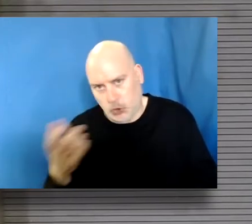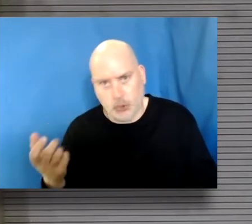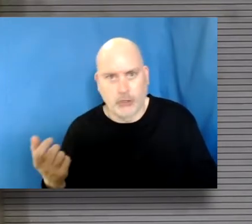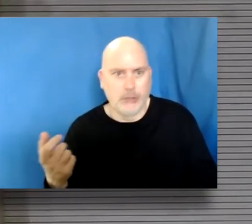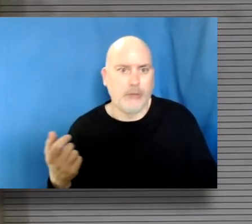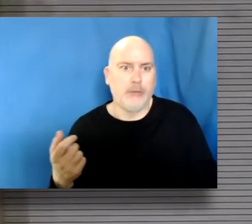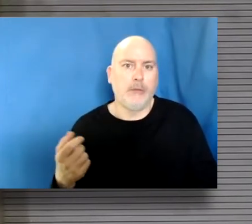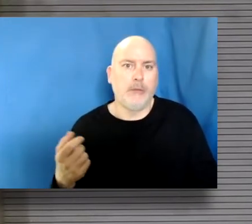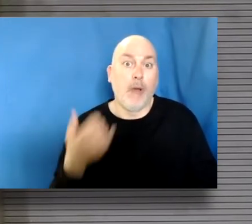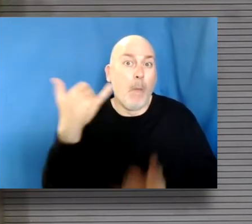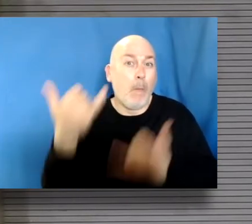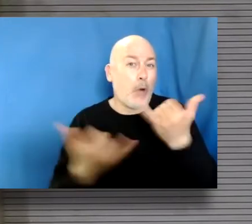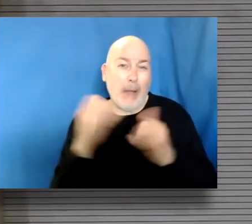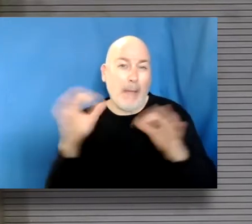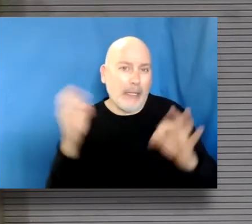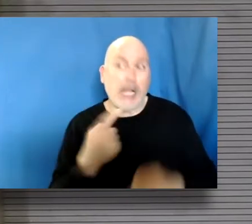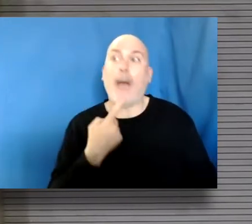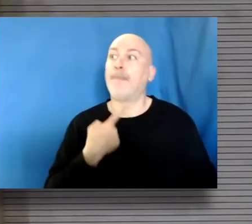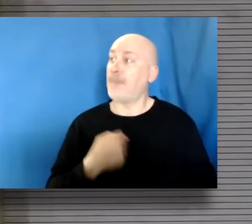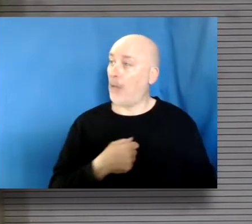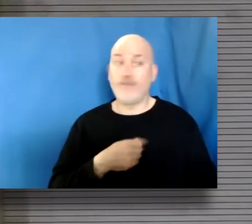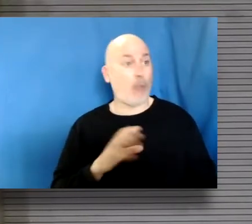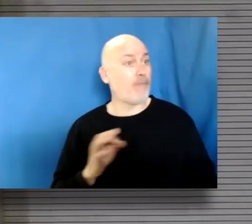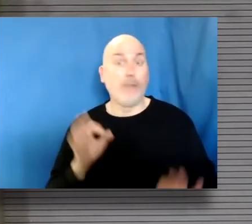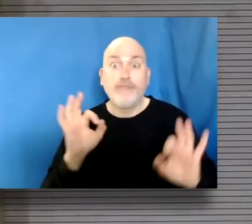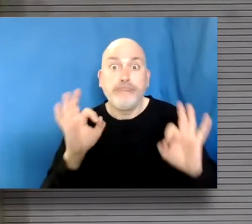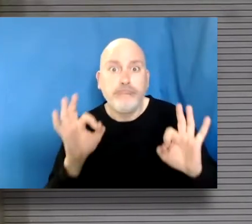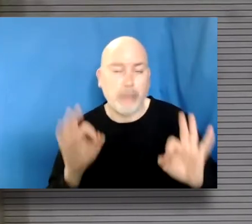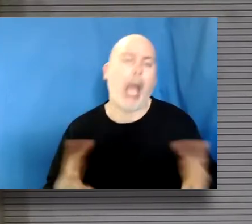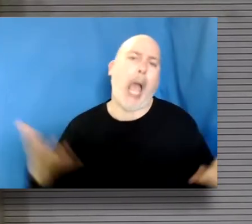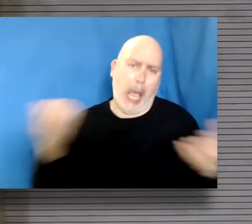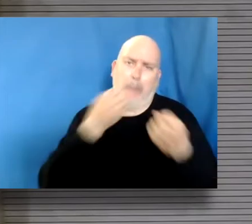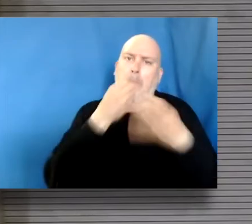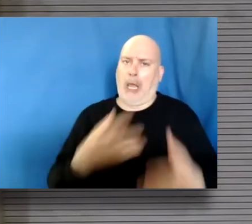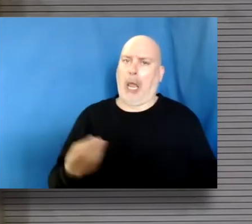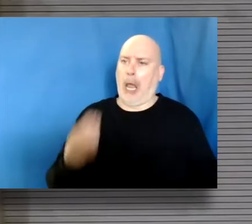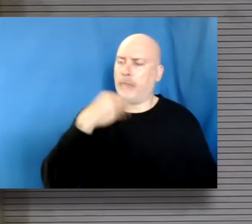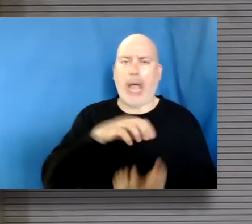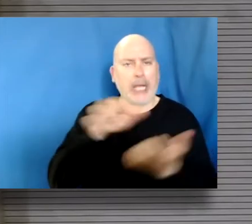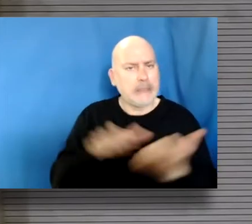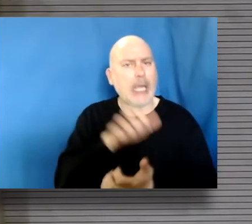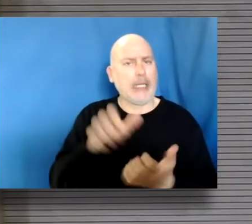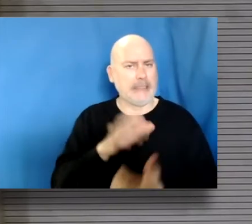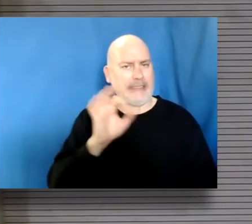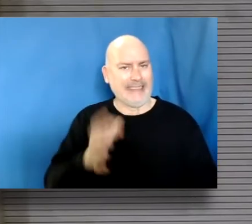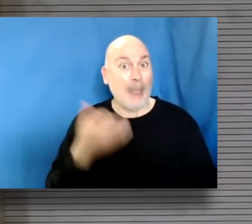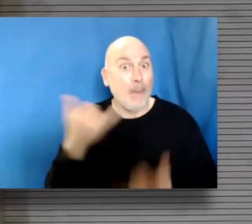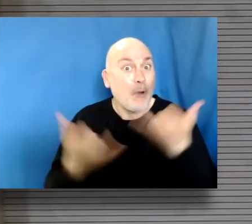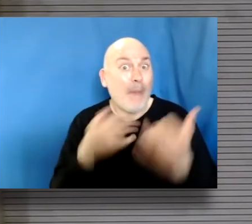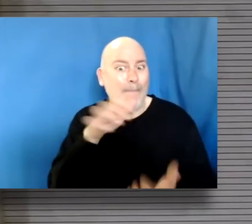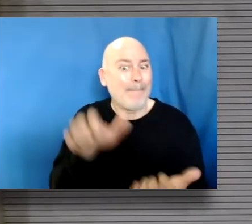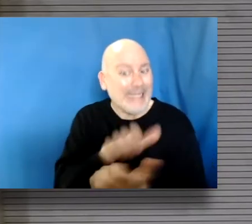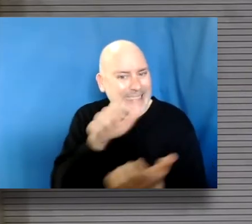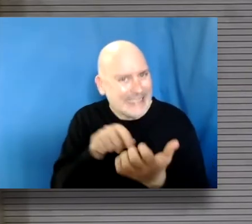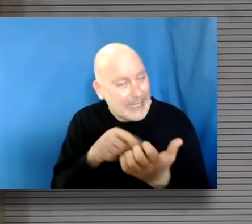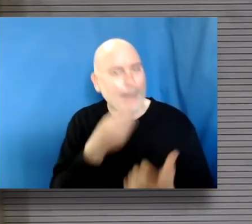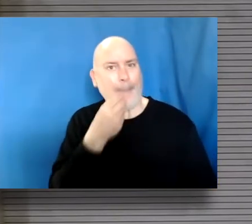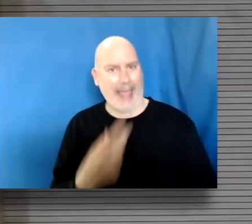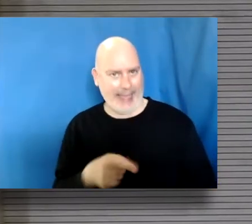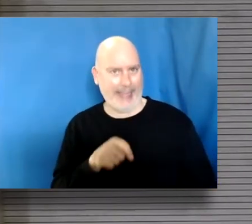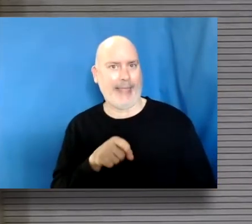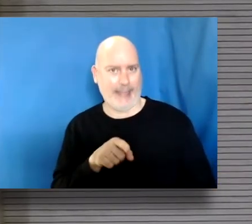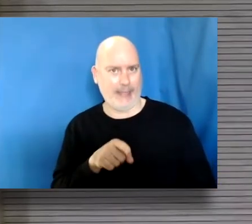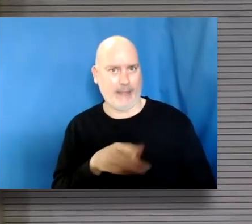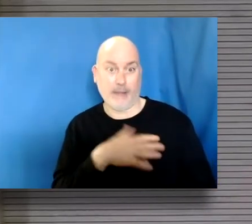ningún problema en la deglución será capaz de tolerarlos y masticarlos. El problema es la masticación, ser capaces